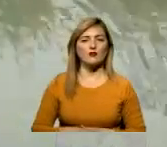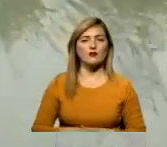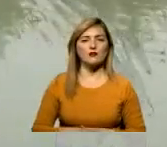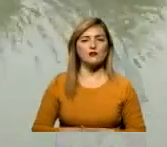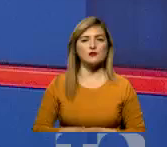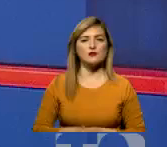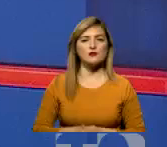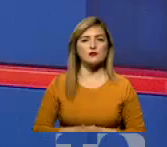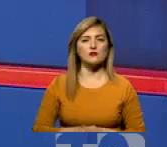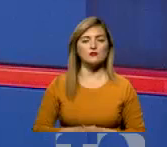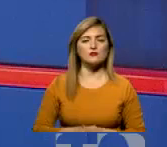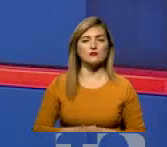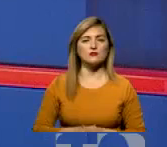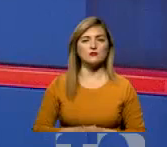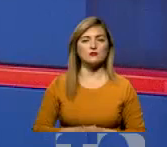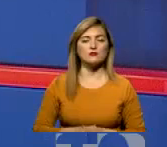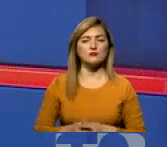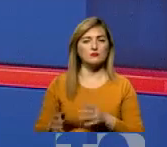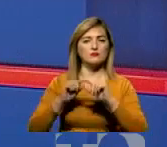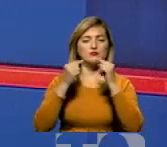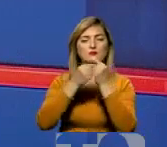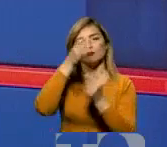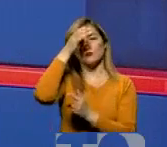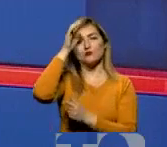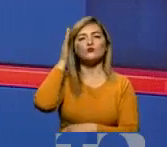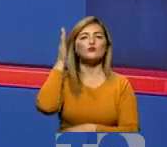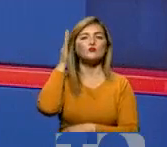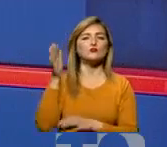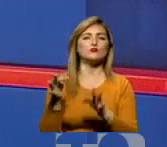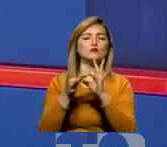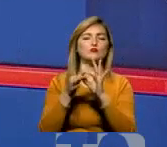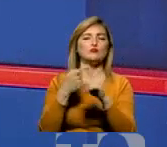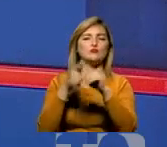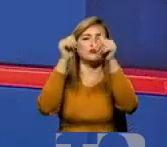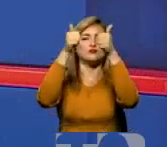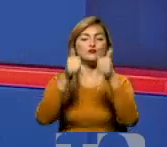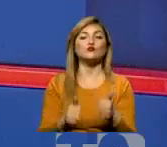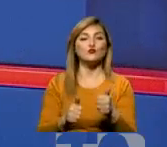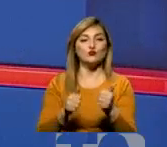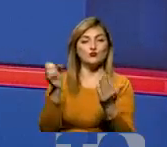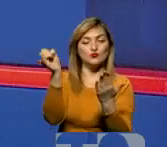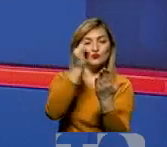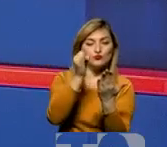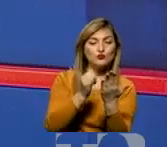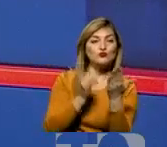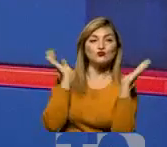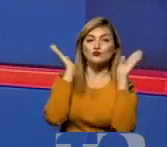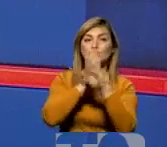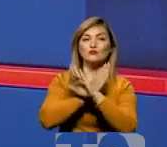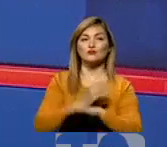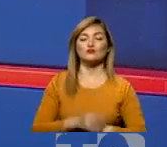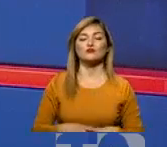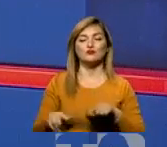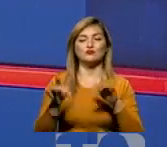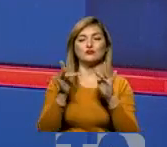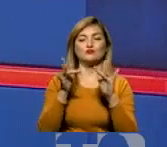horas. Un colectivo cultural de Tulcán une a diferentes artistas de la localidad para pintar murales gratuitos. Vamos hasta